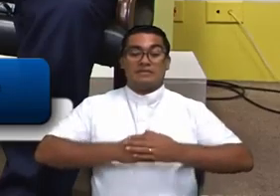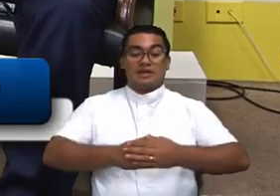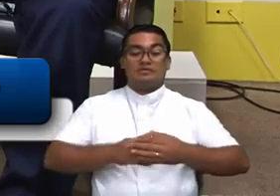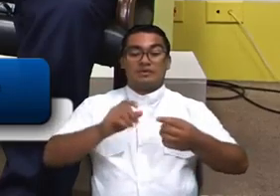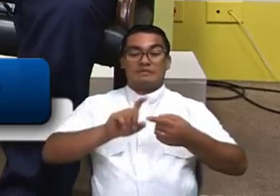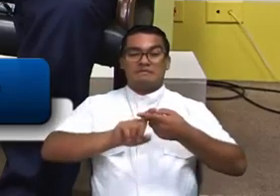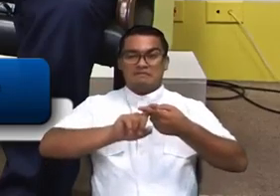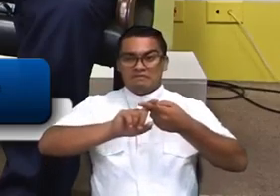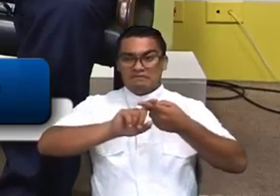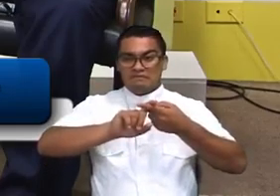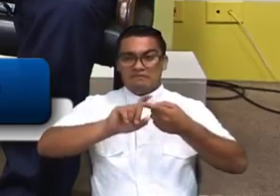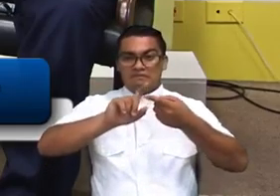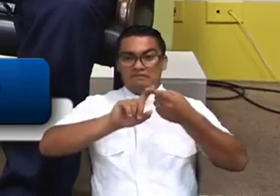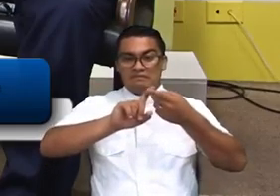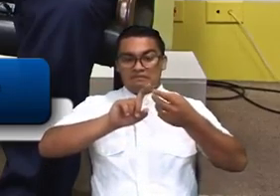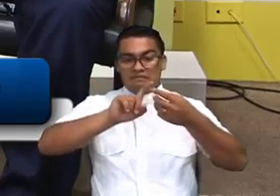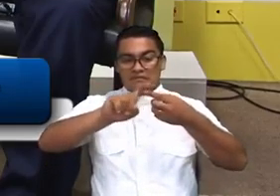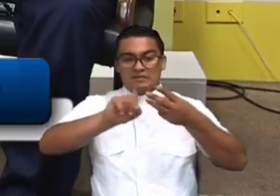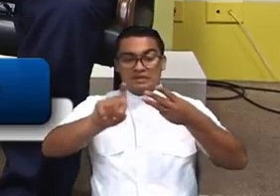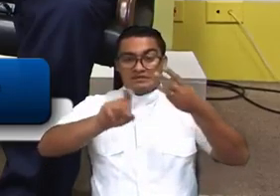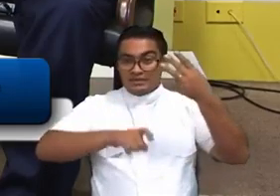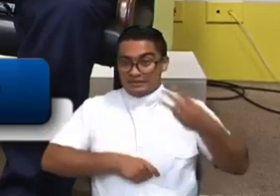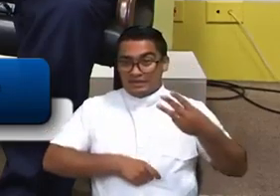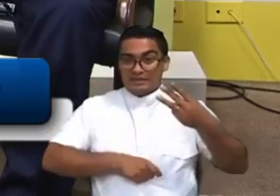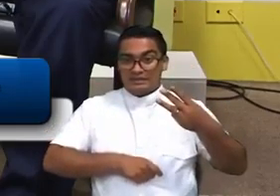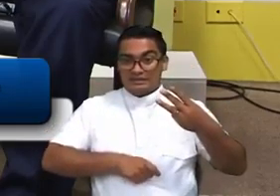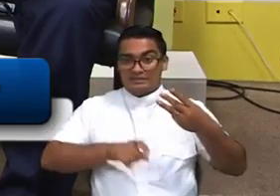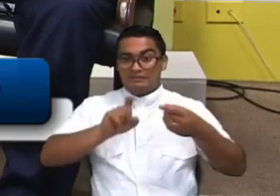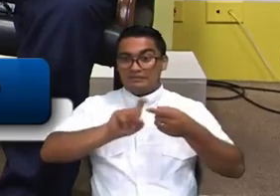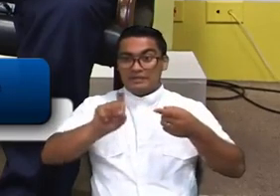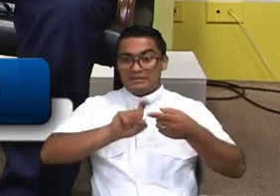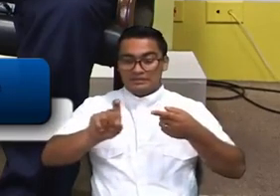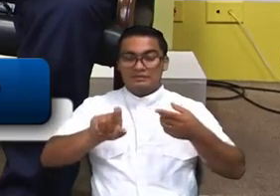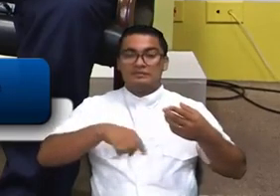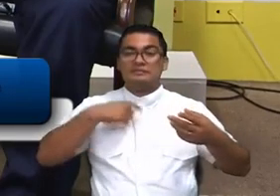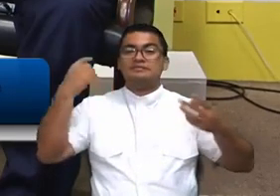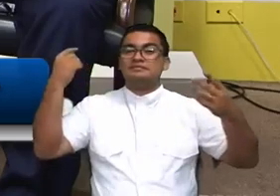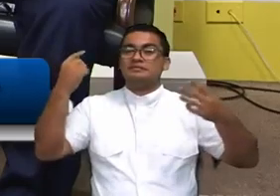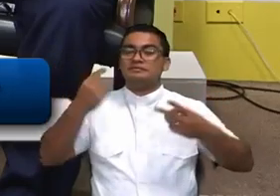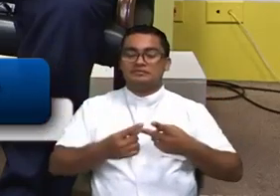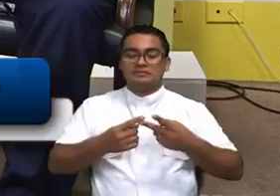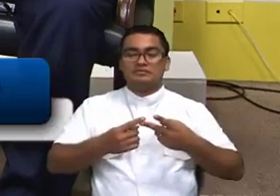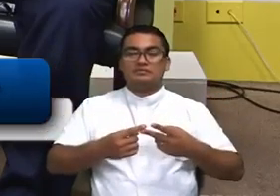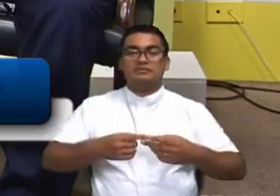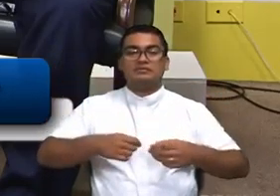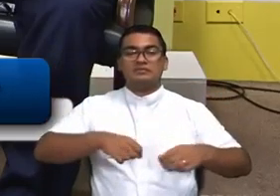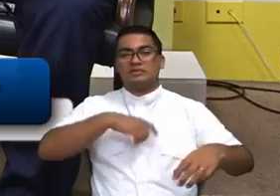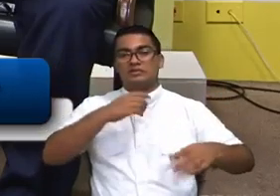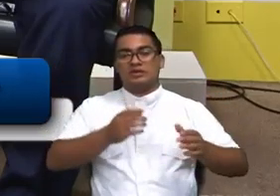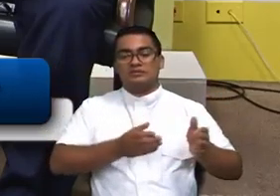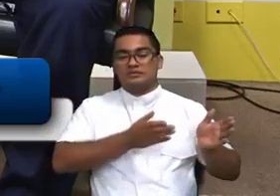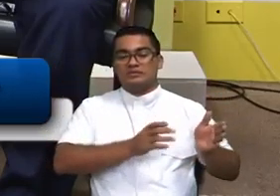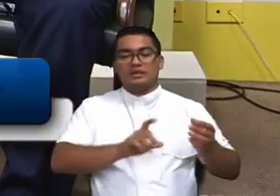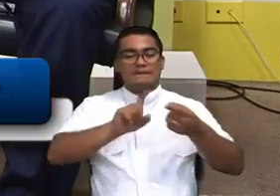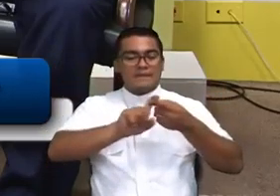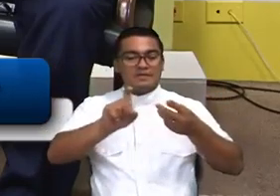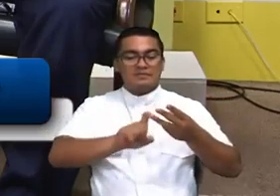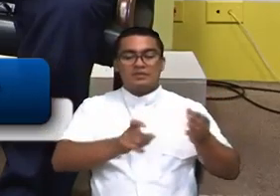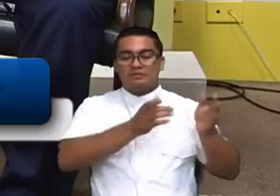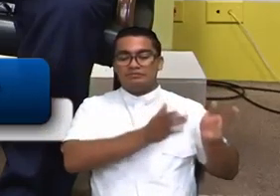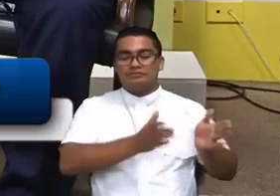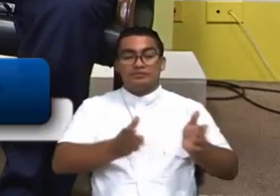El primer ultrasonido en el primer trimestre, o sea, entre la primera y las 12 semanas. El segundo ultrasonido en el segundo trimestre, de las 12 a las 26